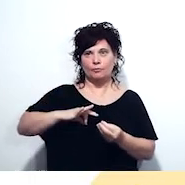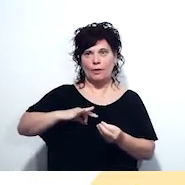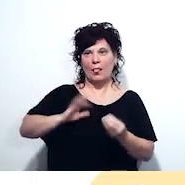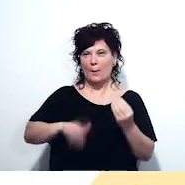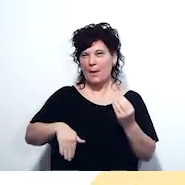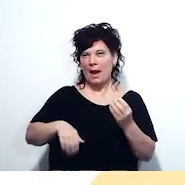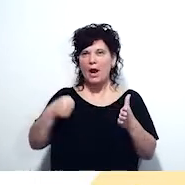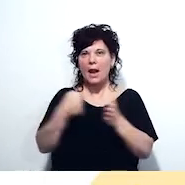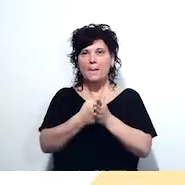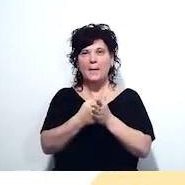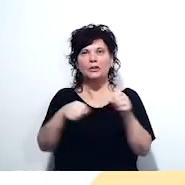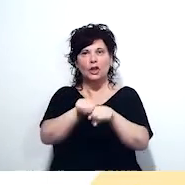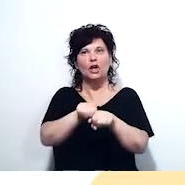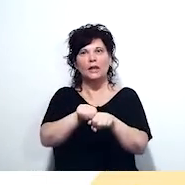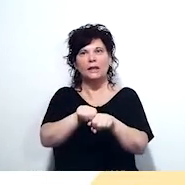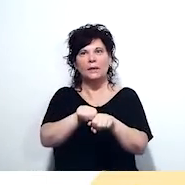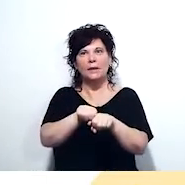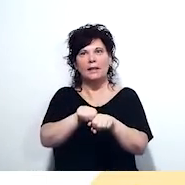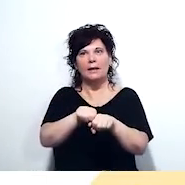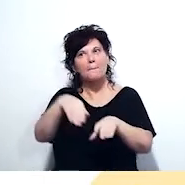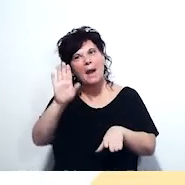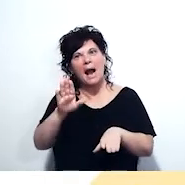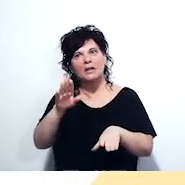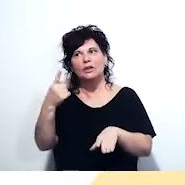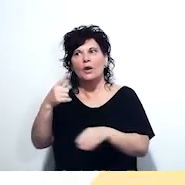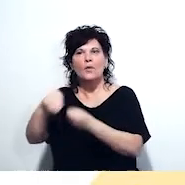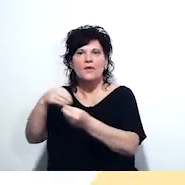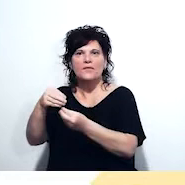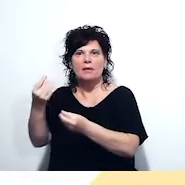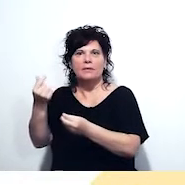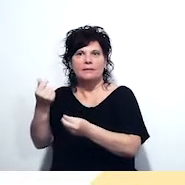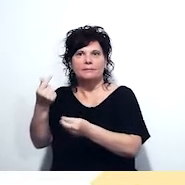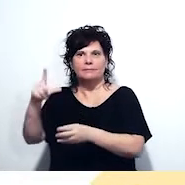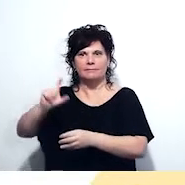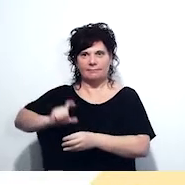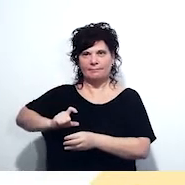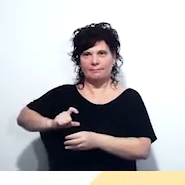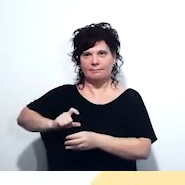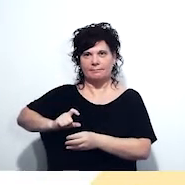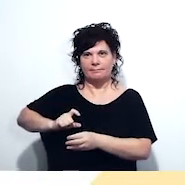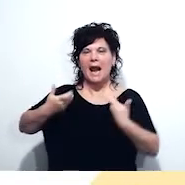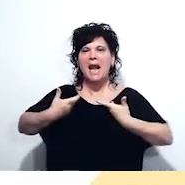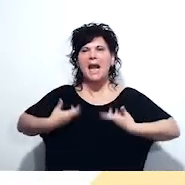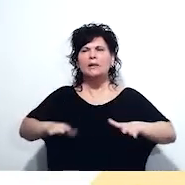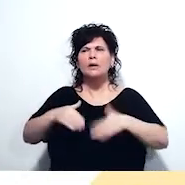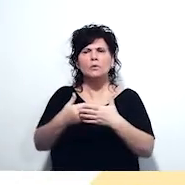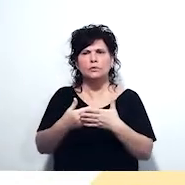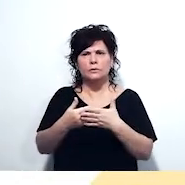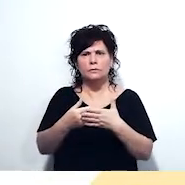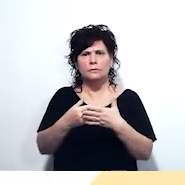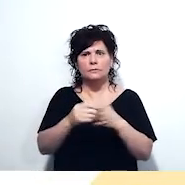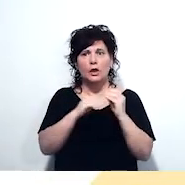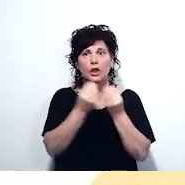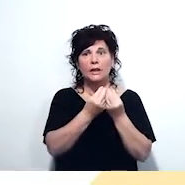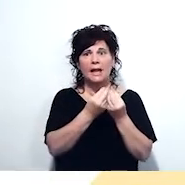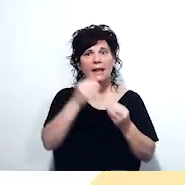el impacto de la conectividad es mucho más grande que una familia pudiente. La naturaleza de uso, ¿para qué lo usan? 8 de